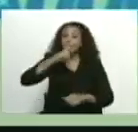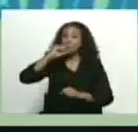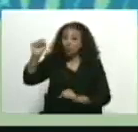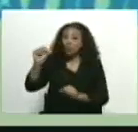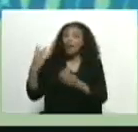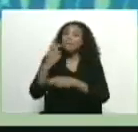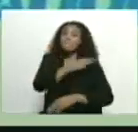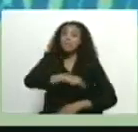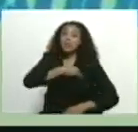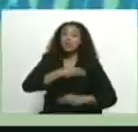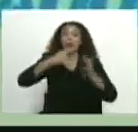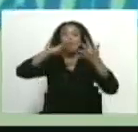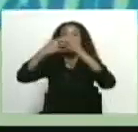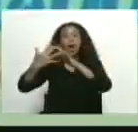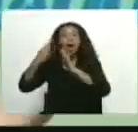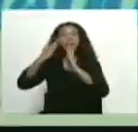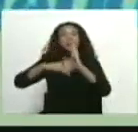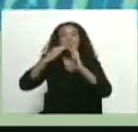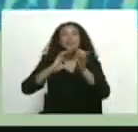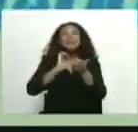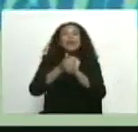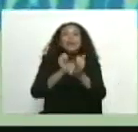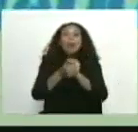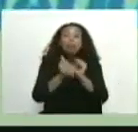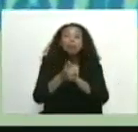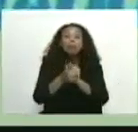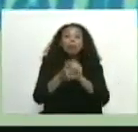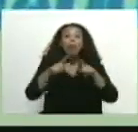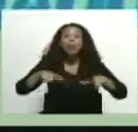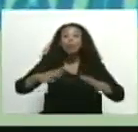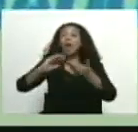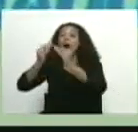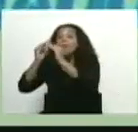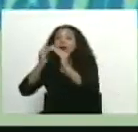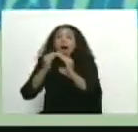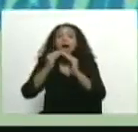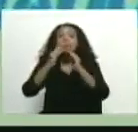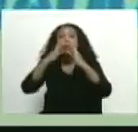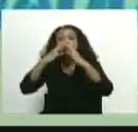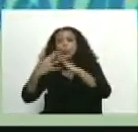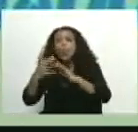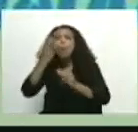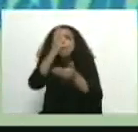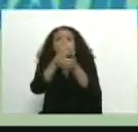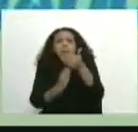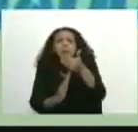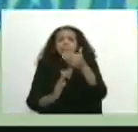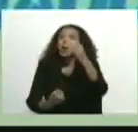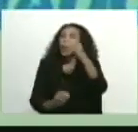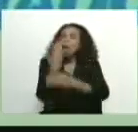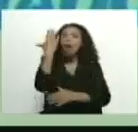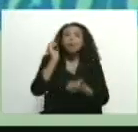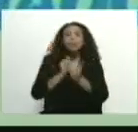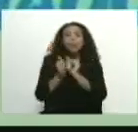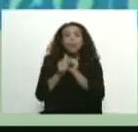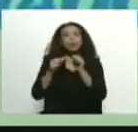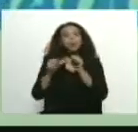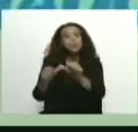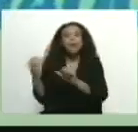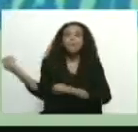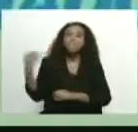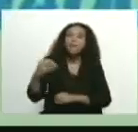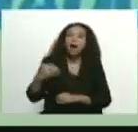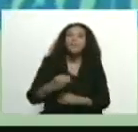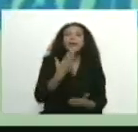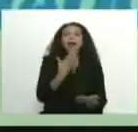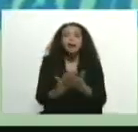la misión Barrio Adentro Deportivo. Esta es la Venezuela, presidente, que con su juventud y con el deporte sigue brillando. Muchas gracias